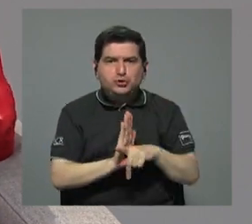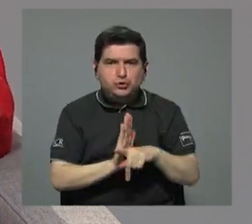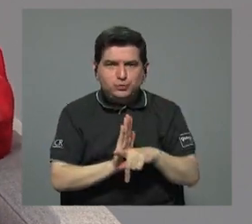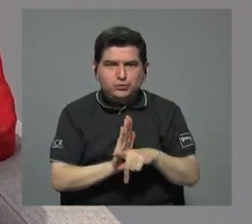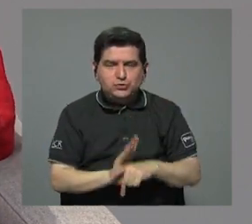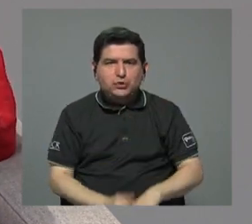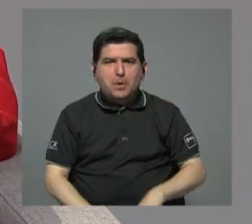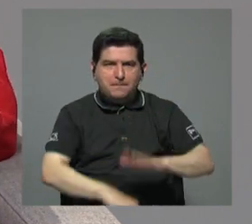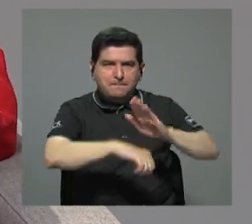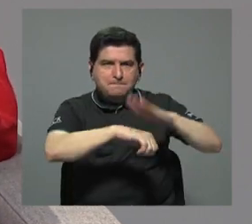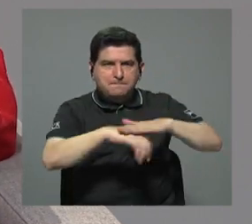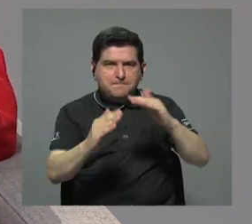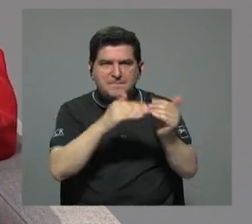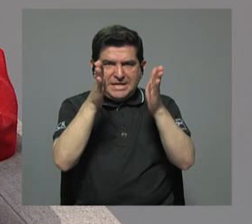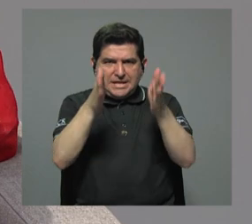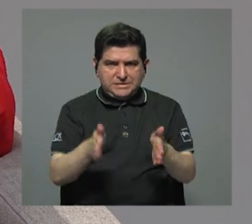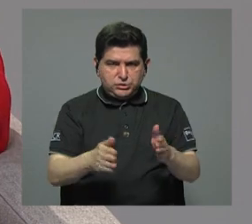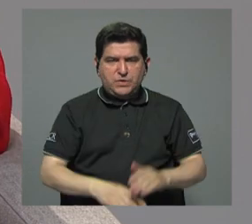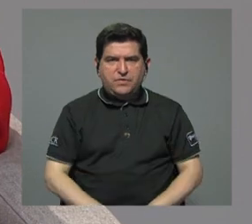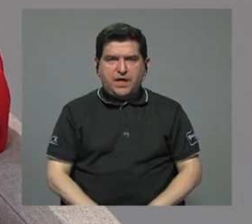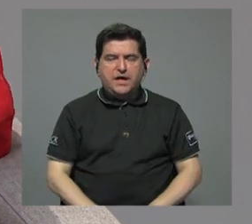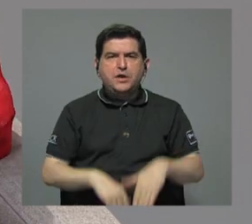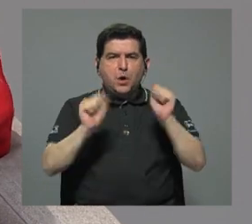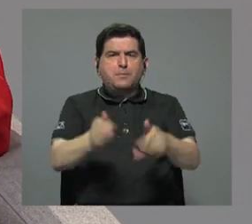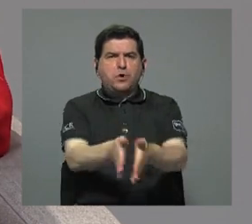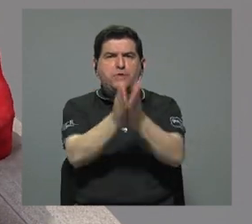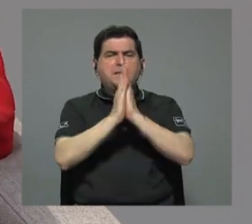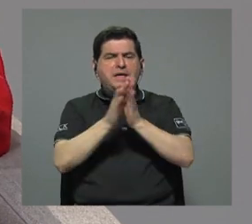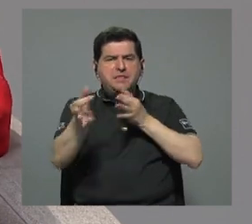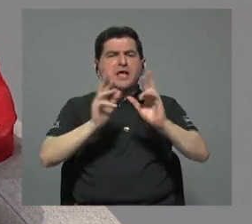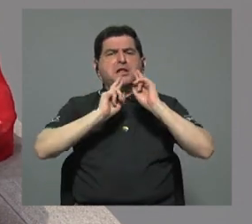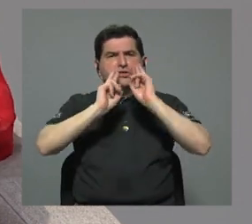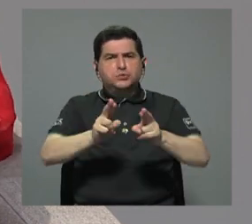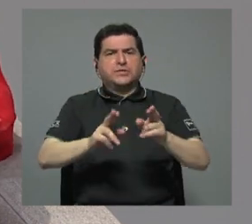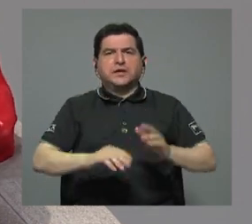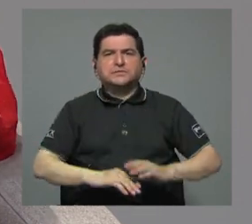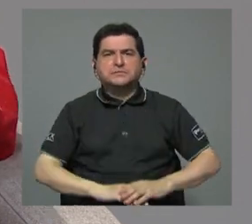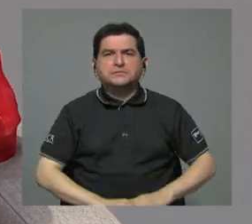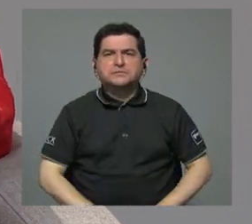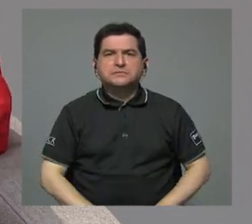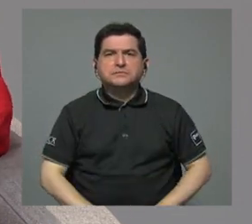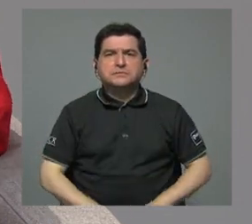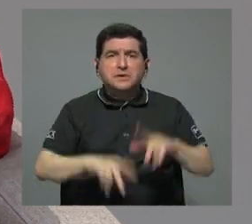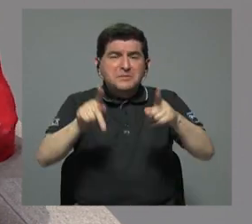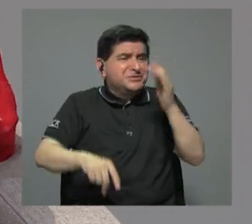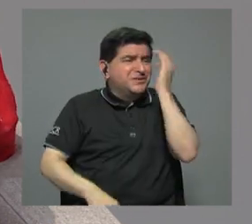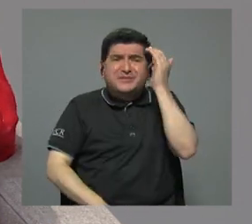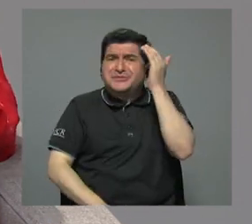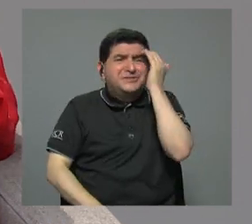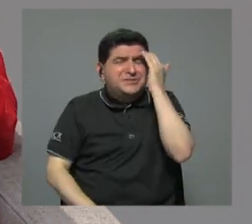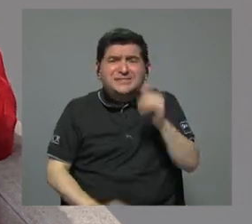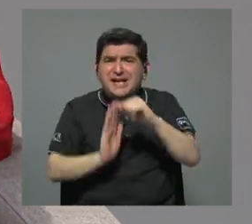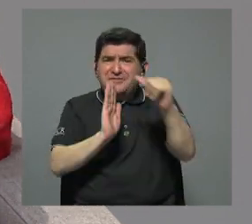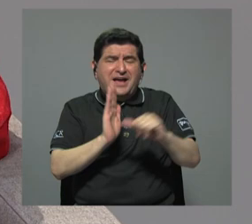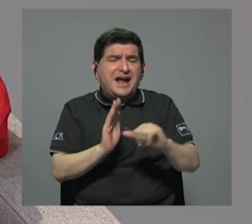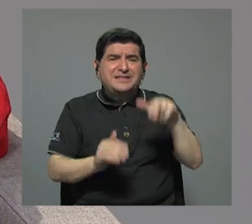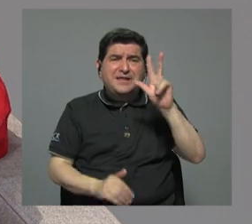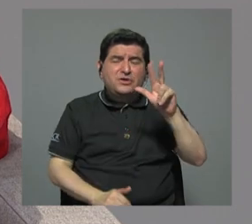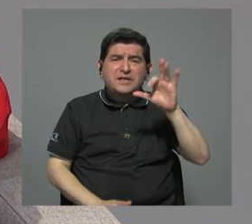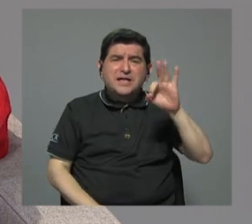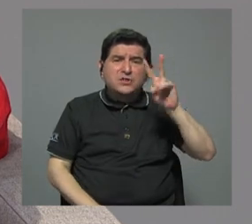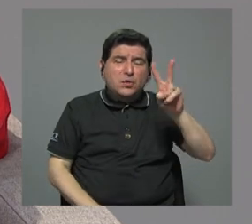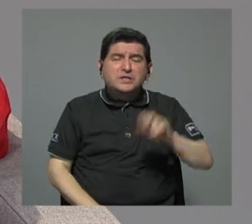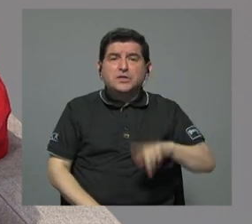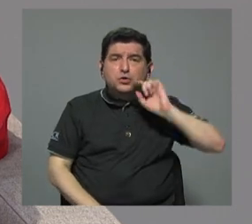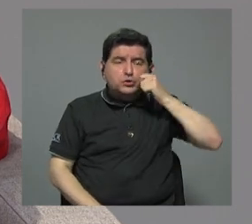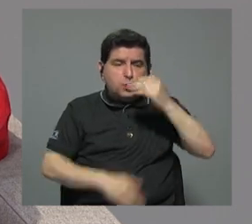autoriza a la ciudadanía a pedir la rendición de cuentas la gente no conoce que el artículo 392